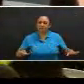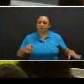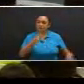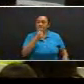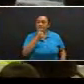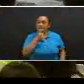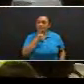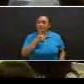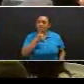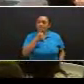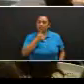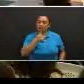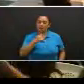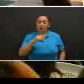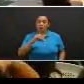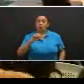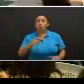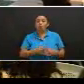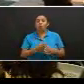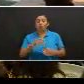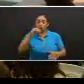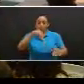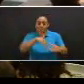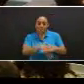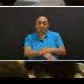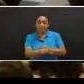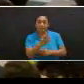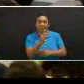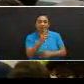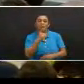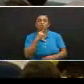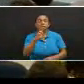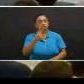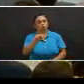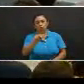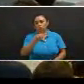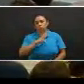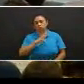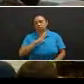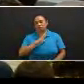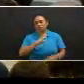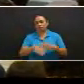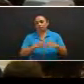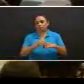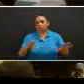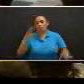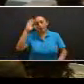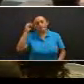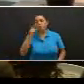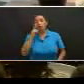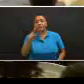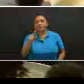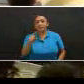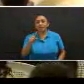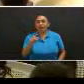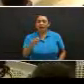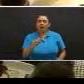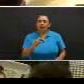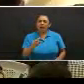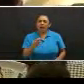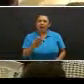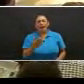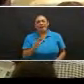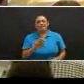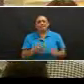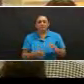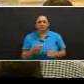por... Y llega y mete la mano y dice, ah, no, todavía no tiene fruto. Porque mire, si hay algo, al menos a mí Dios me está